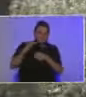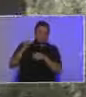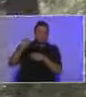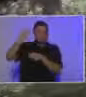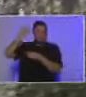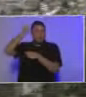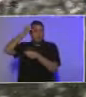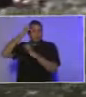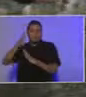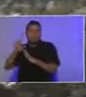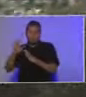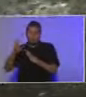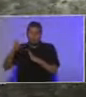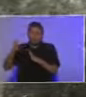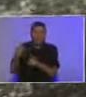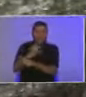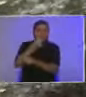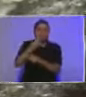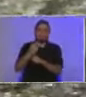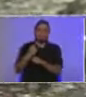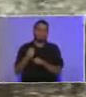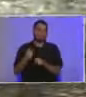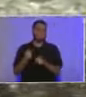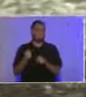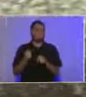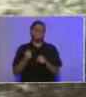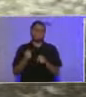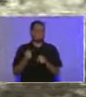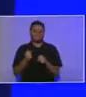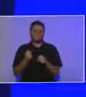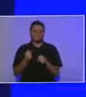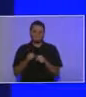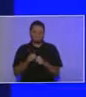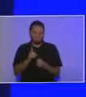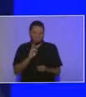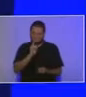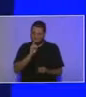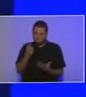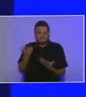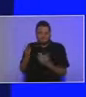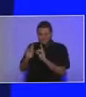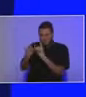sacaron a Briseida y el problema sigue igual. O sea, hoy el departamento no tiene cabeza y con ella...